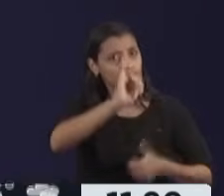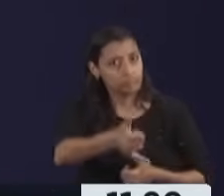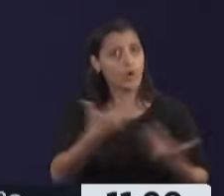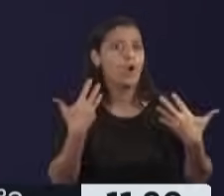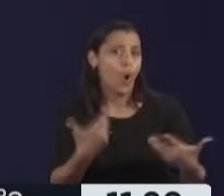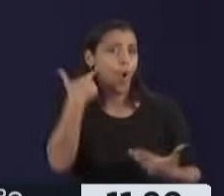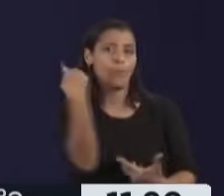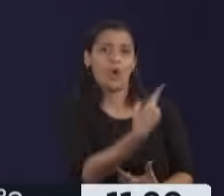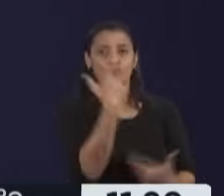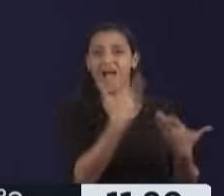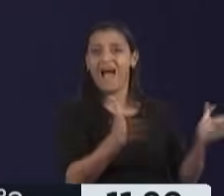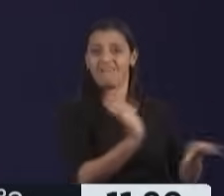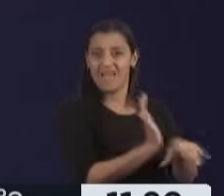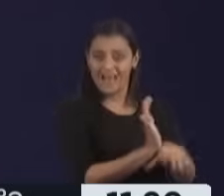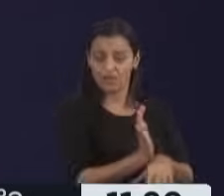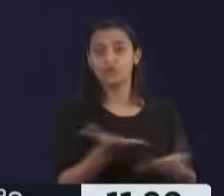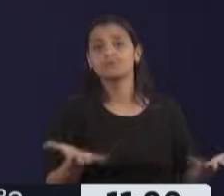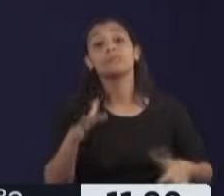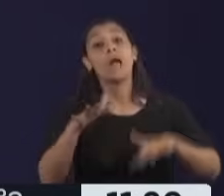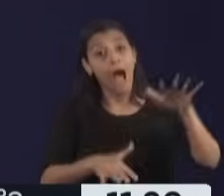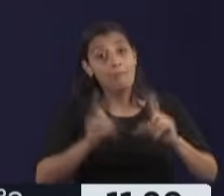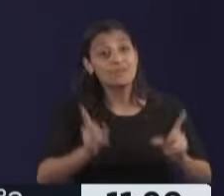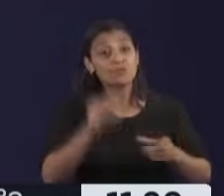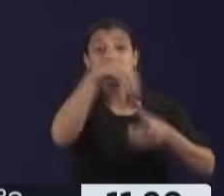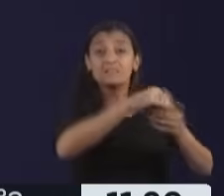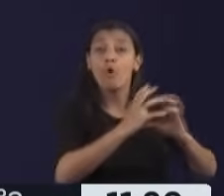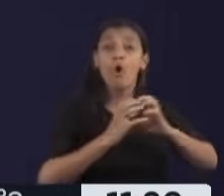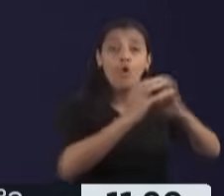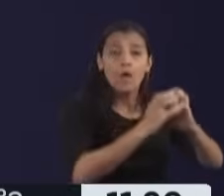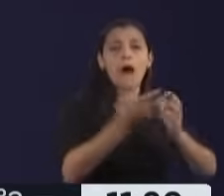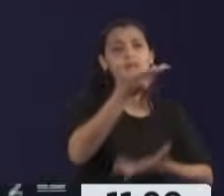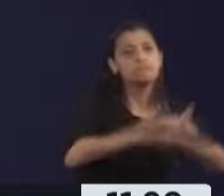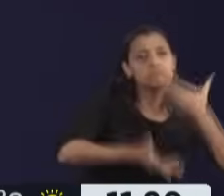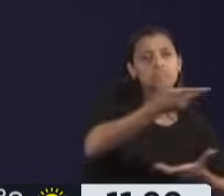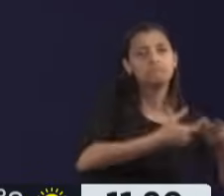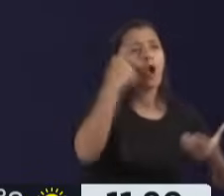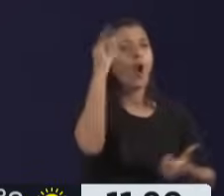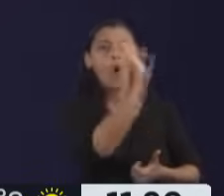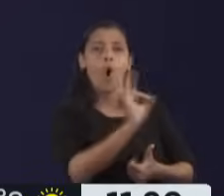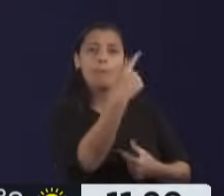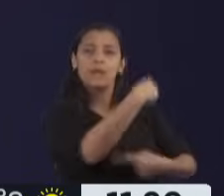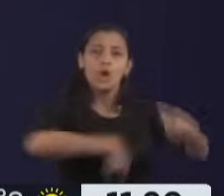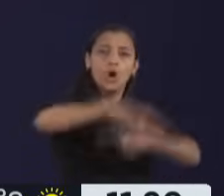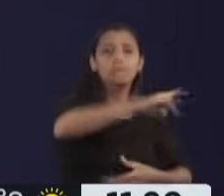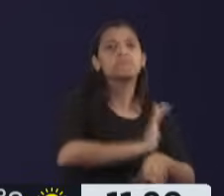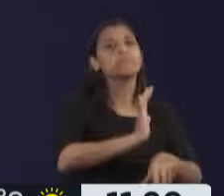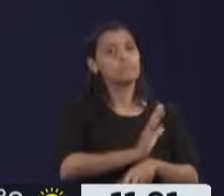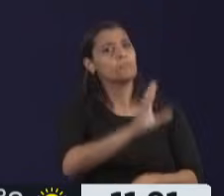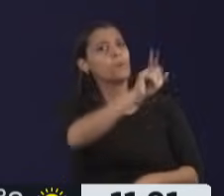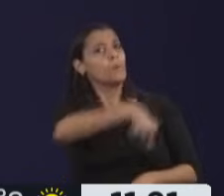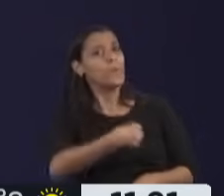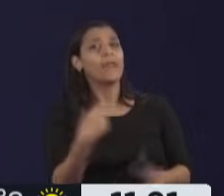Incluso a veces ese debate o ese intercambio de opiniones se da en términos meramente